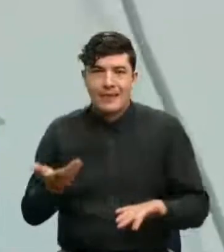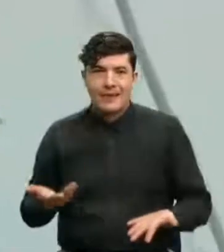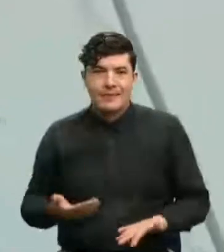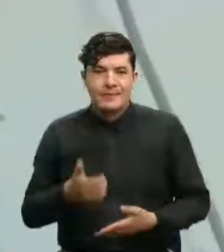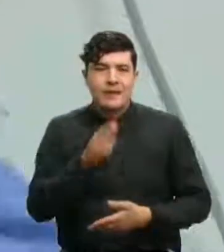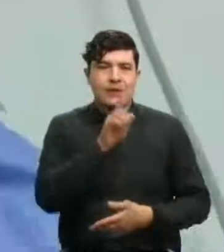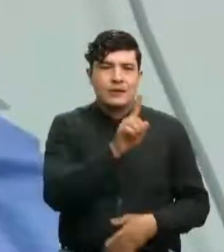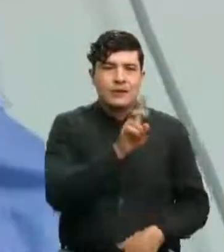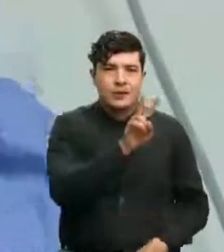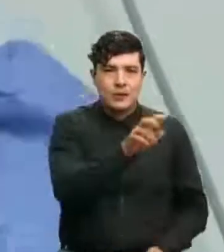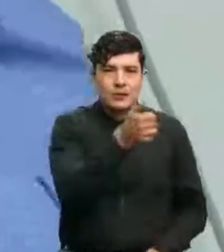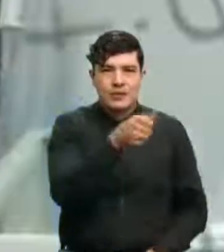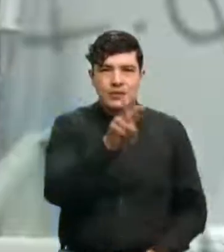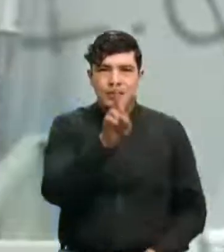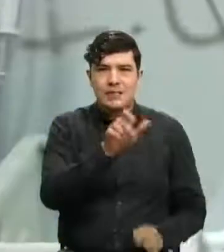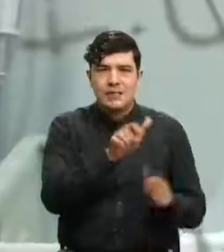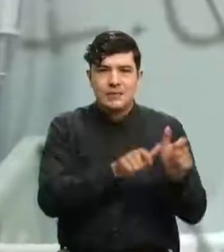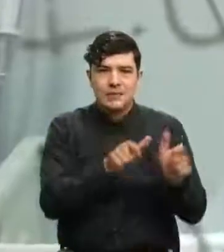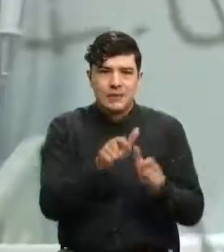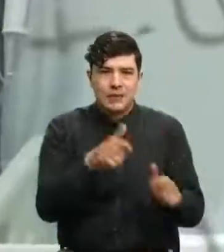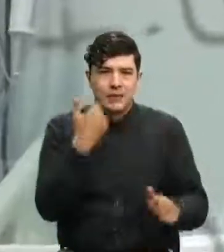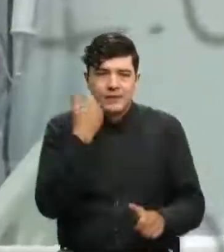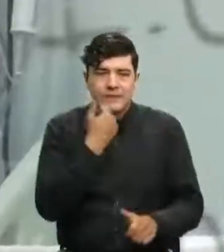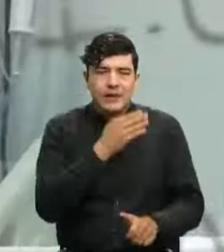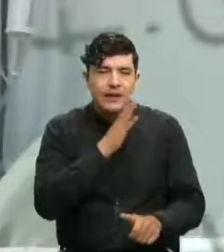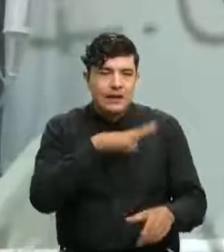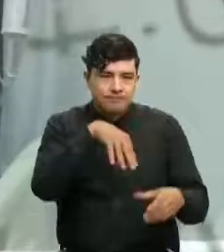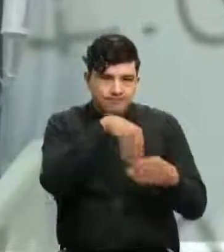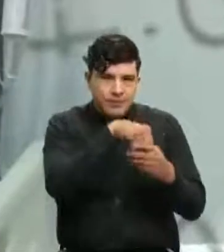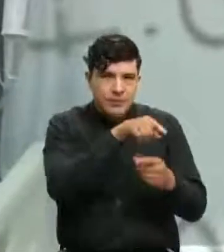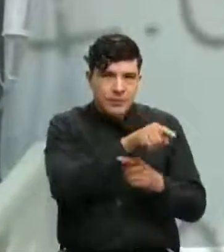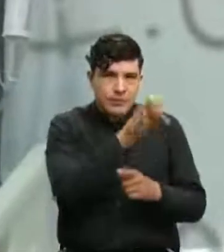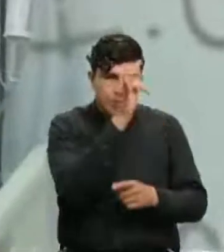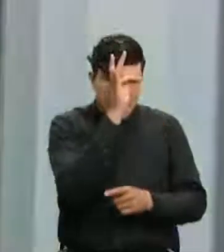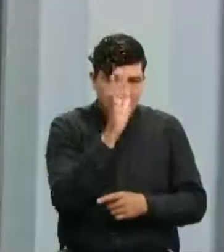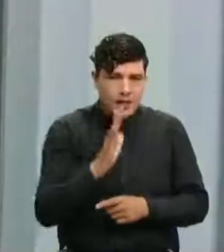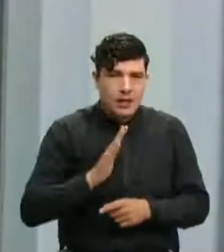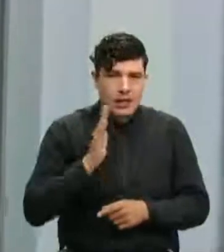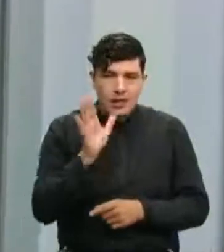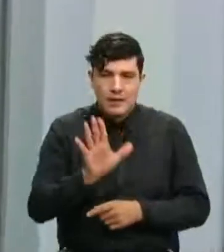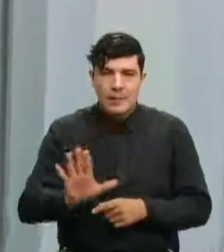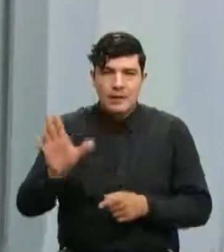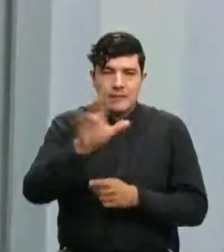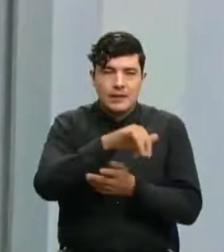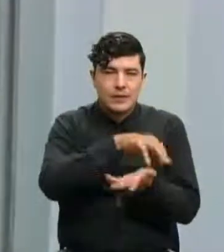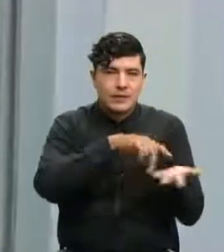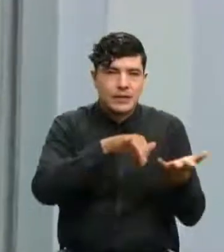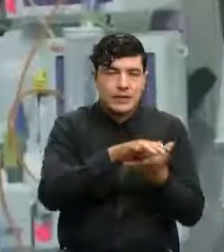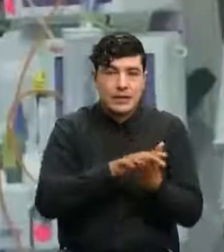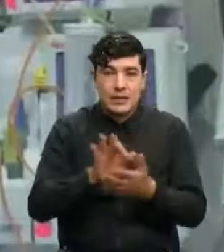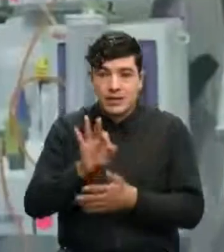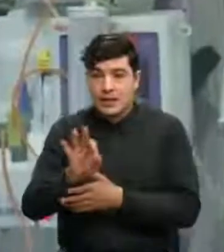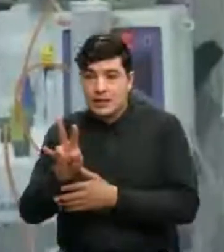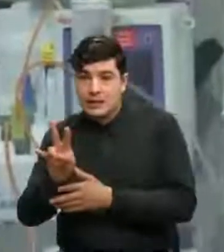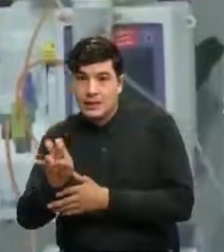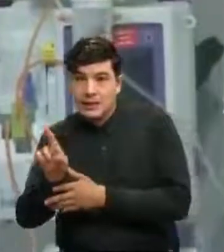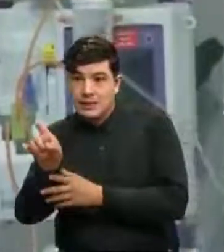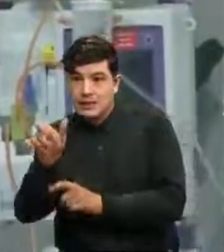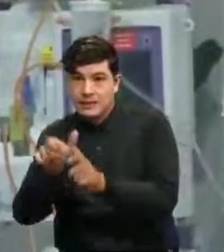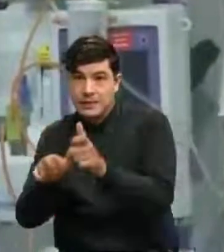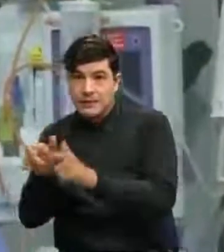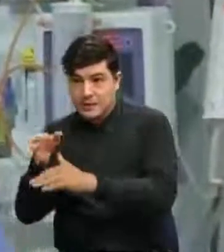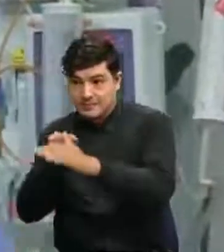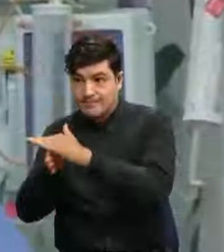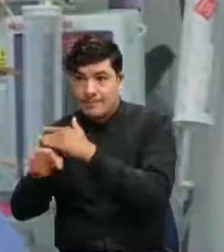con COVID-19 reciben atención en clínicas y hospitales del departamento, de los cuales 376 están en unidades